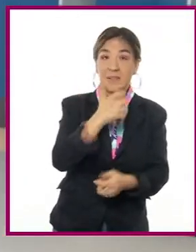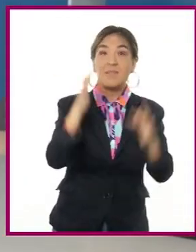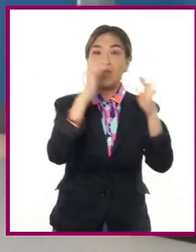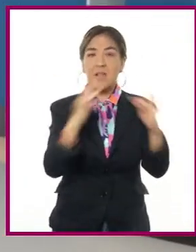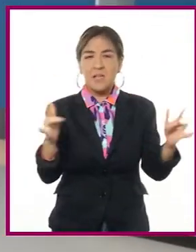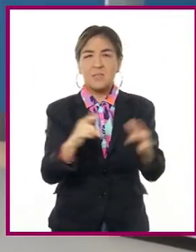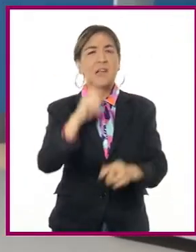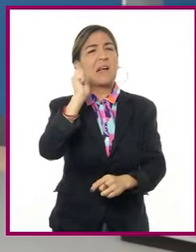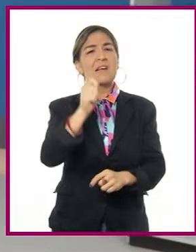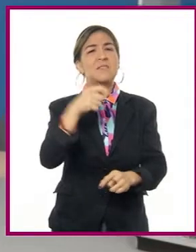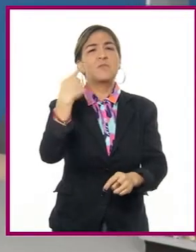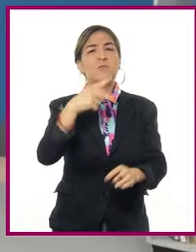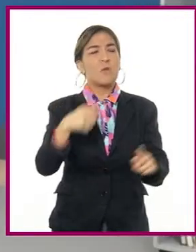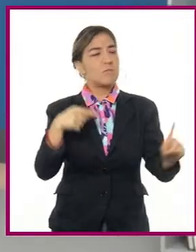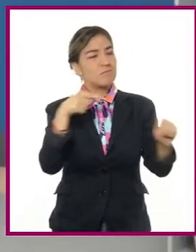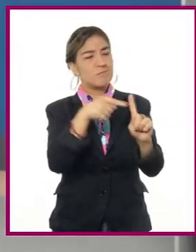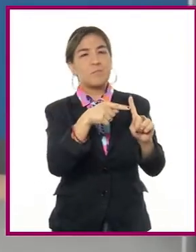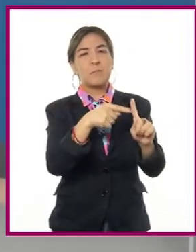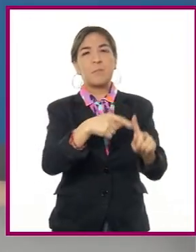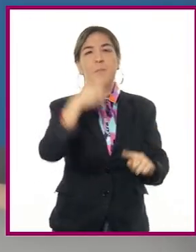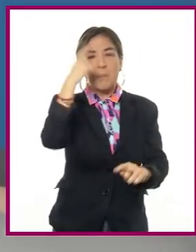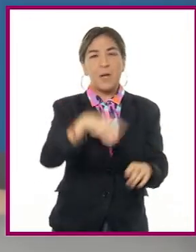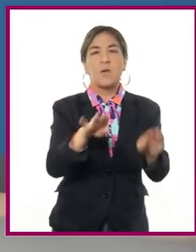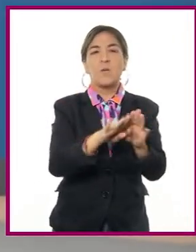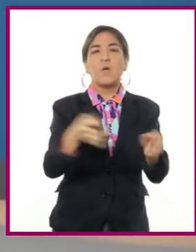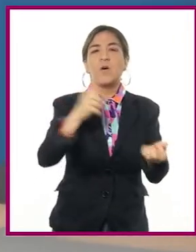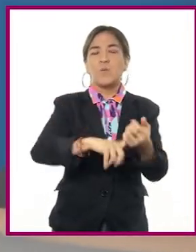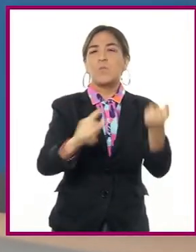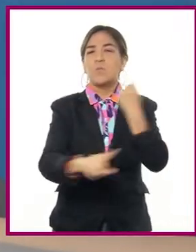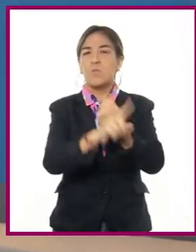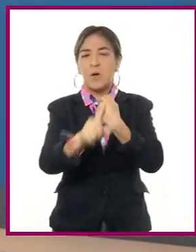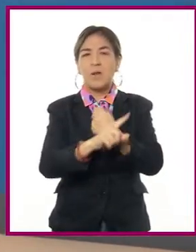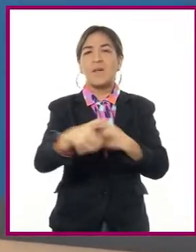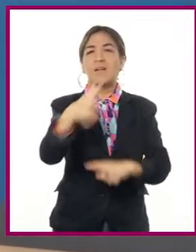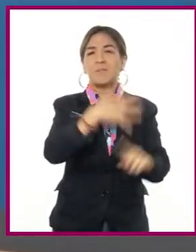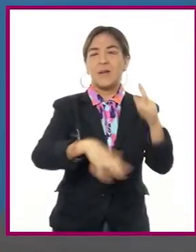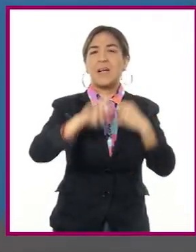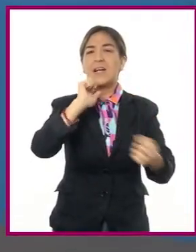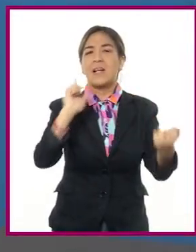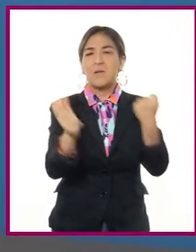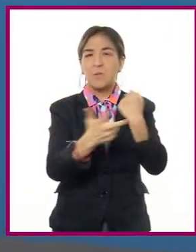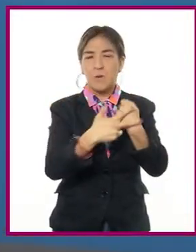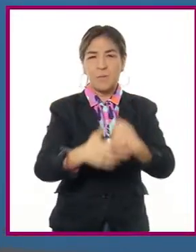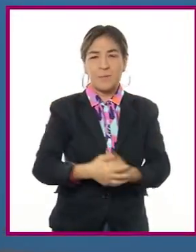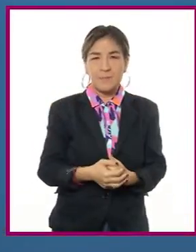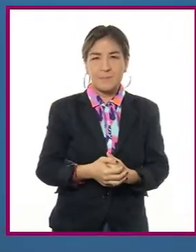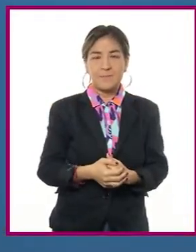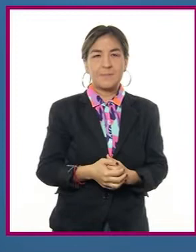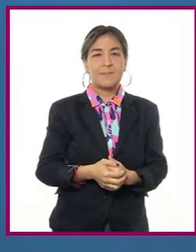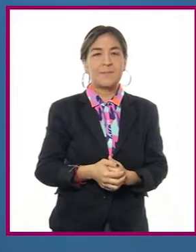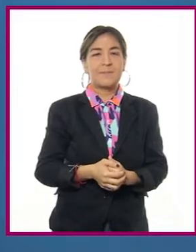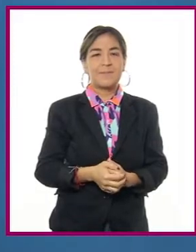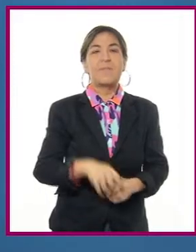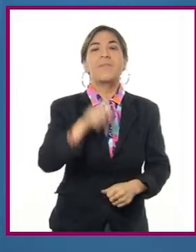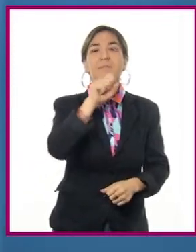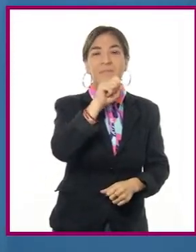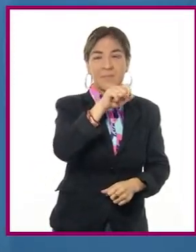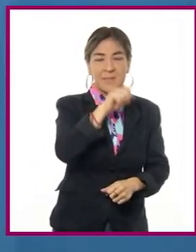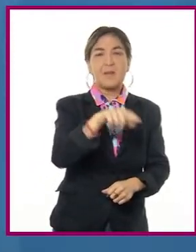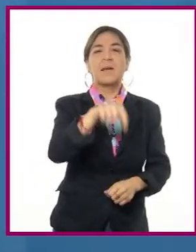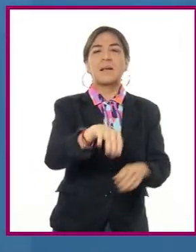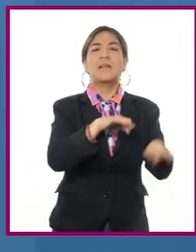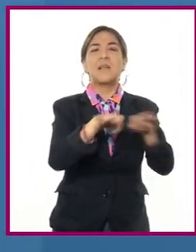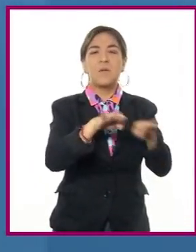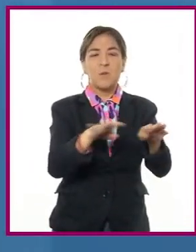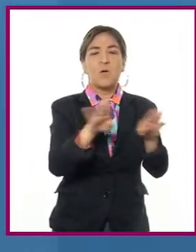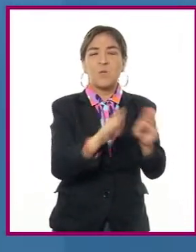firme propósito de oponerse a la hegemonía germánica en toda la Europa central y oriental. Además, la carrera de